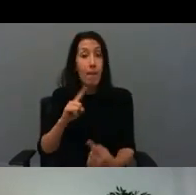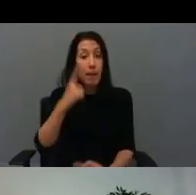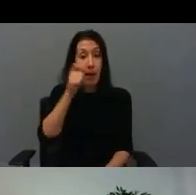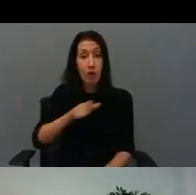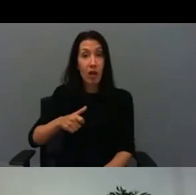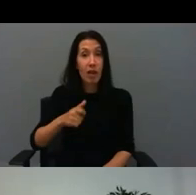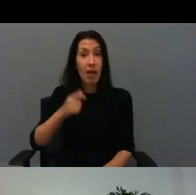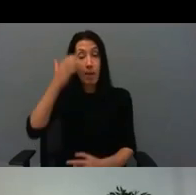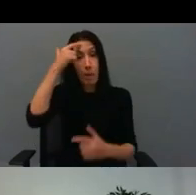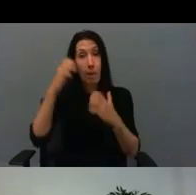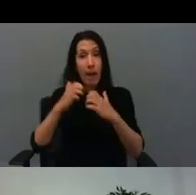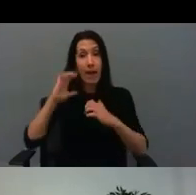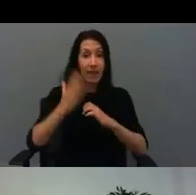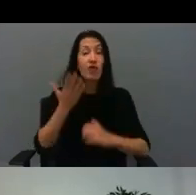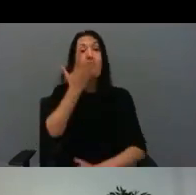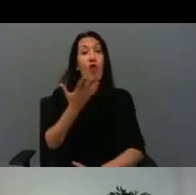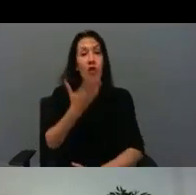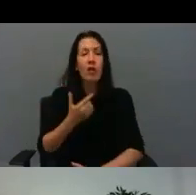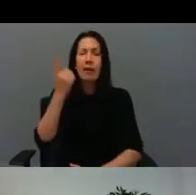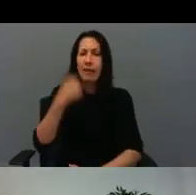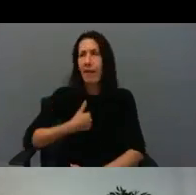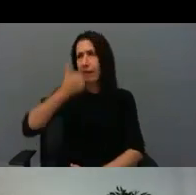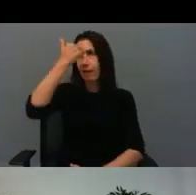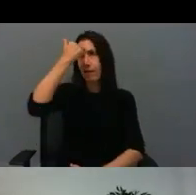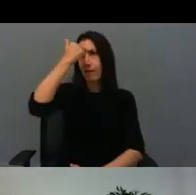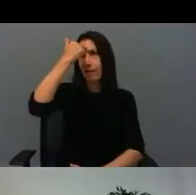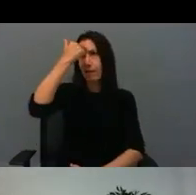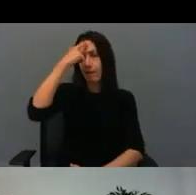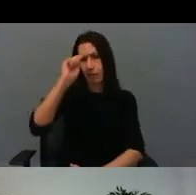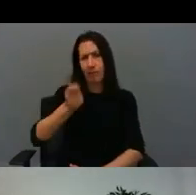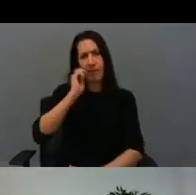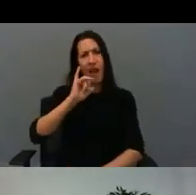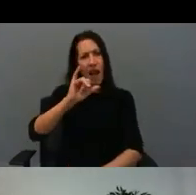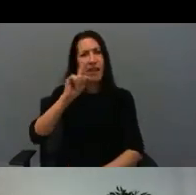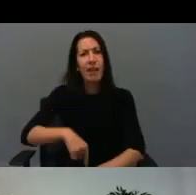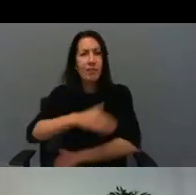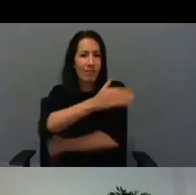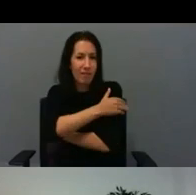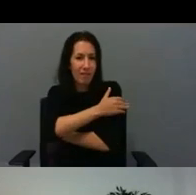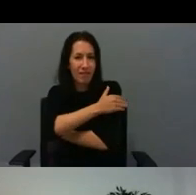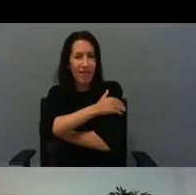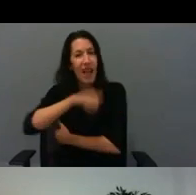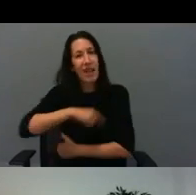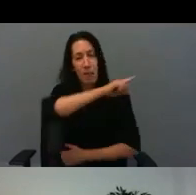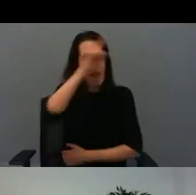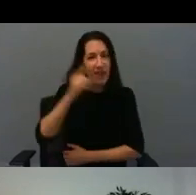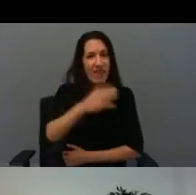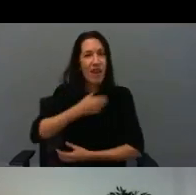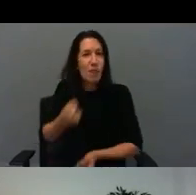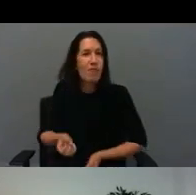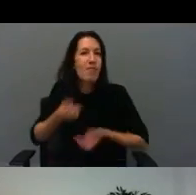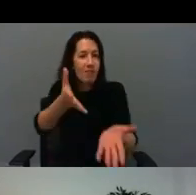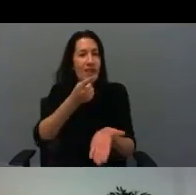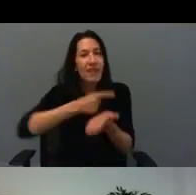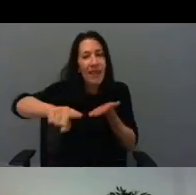conozco. Ya sabes que te tengo muy presente. Abrazo desde aquí, desde Madrid, en tu